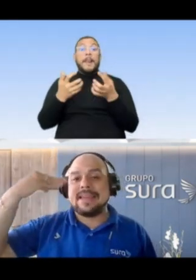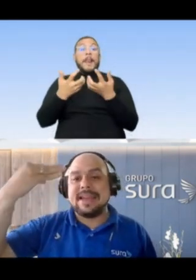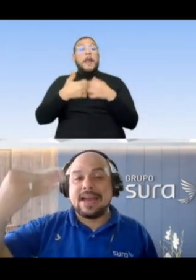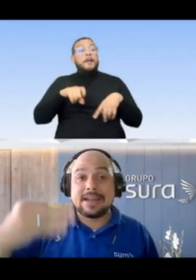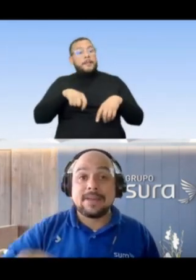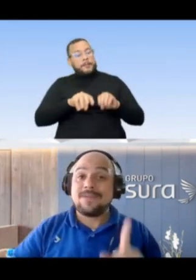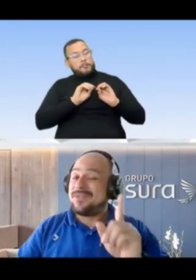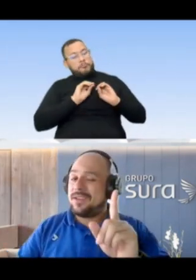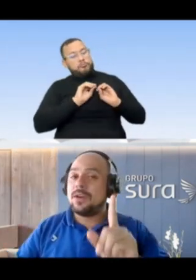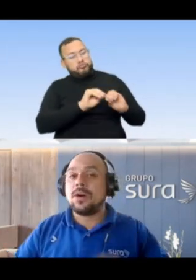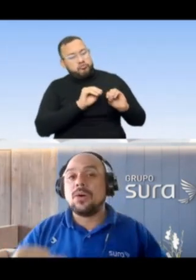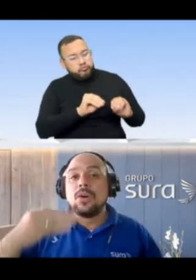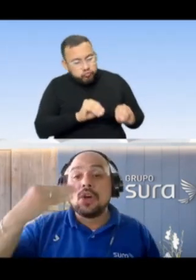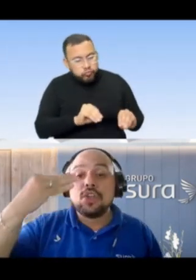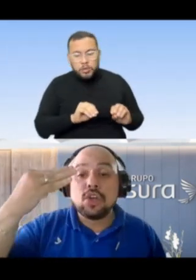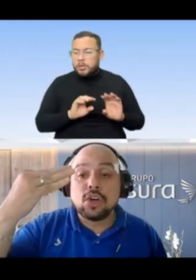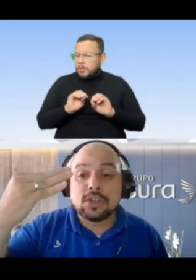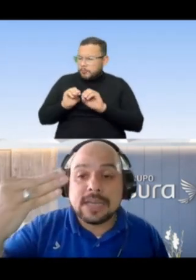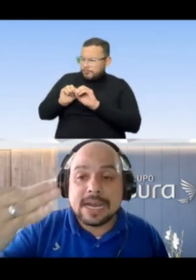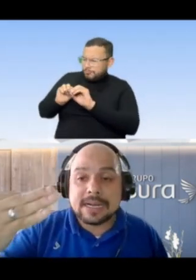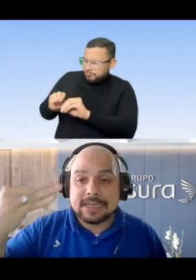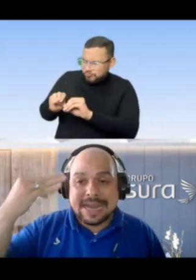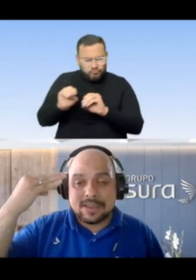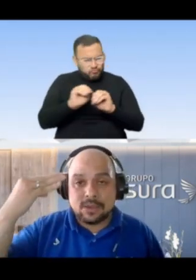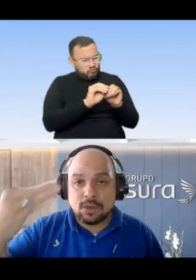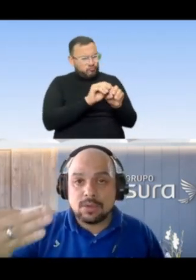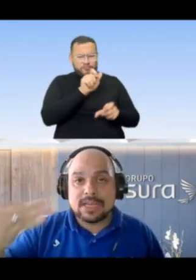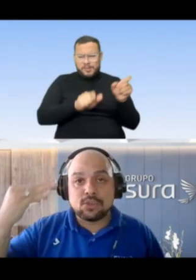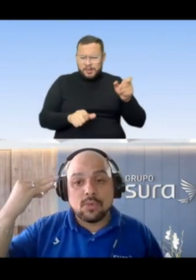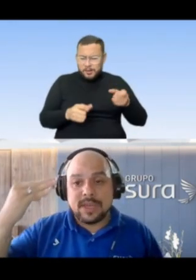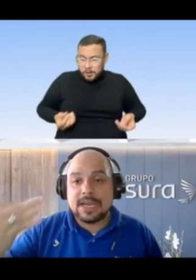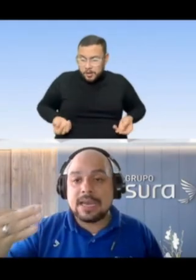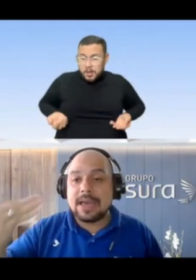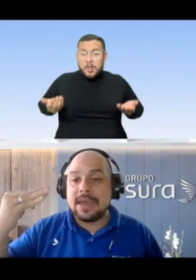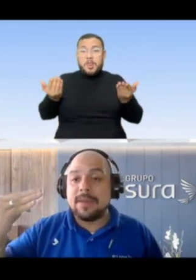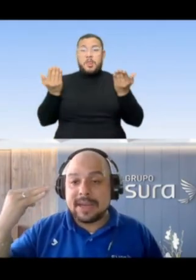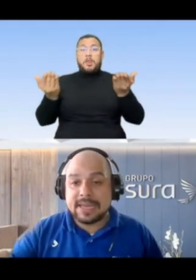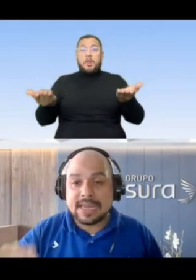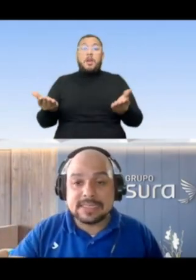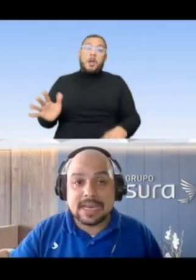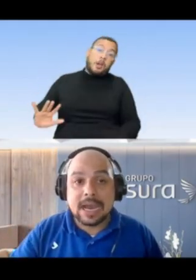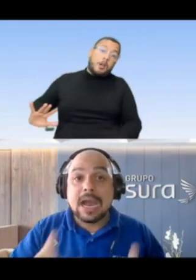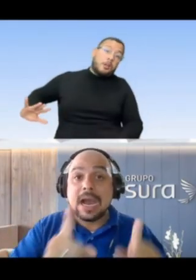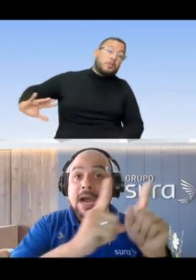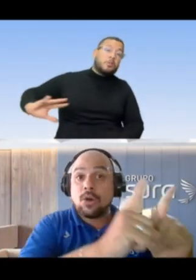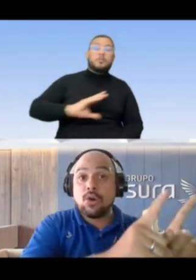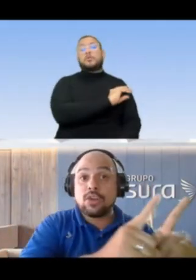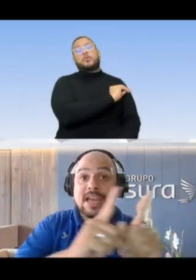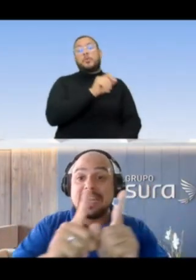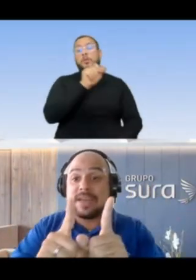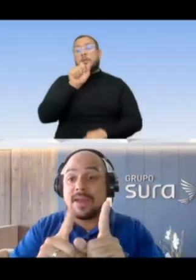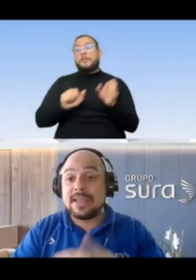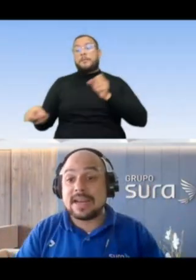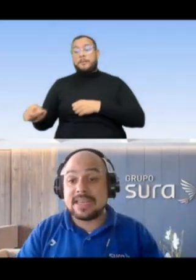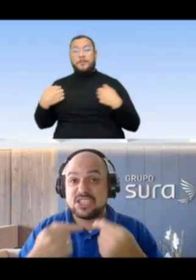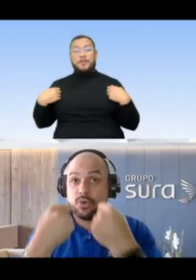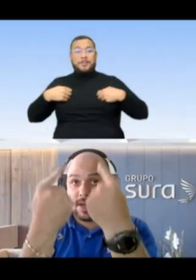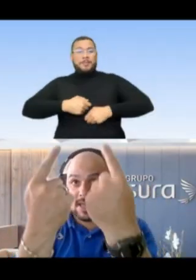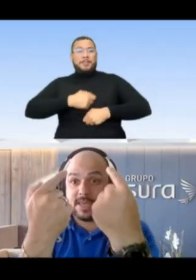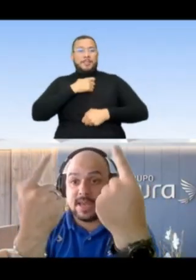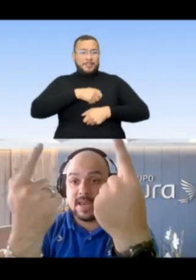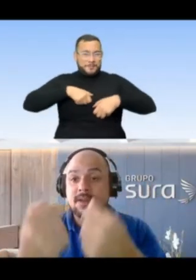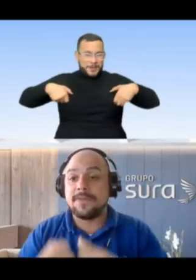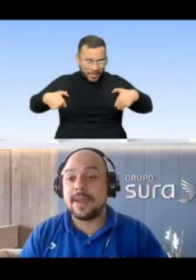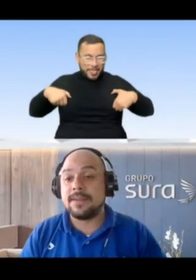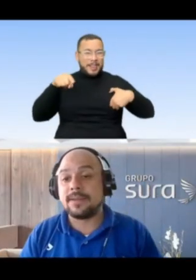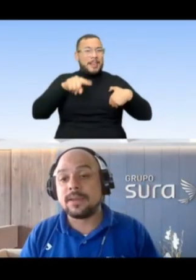capacitar, entrenar y, ojo, dotar a toda su brigada de emergencia acorde al nivel de